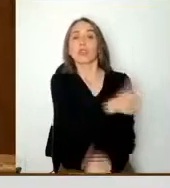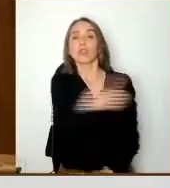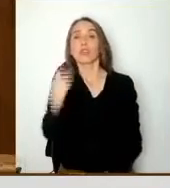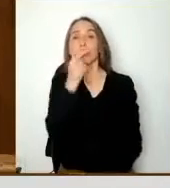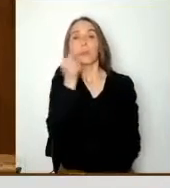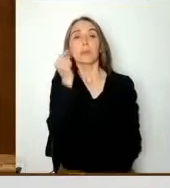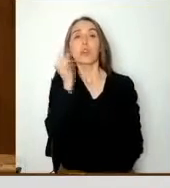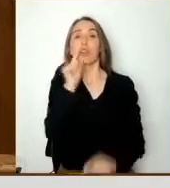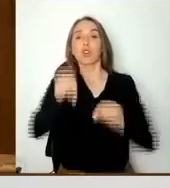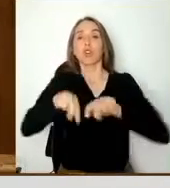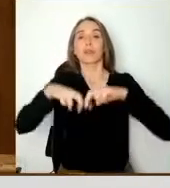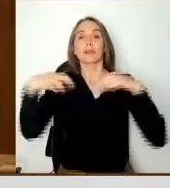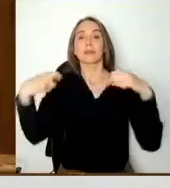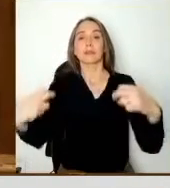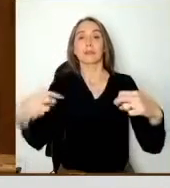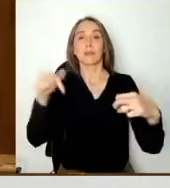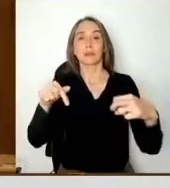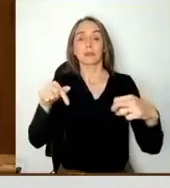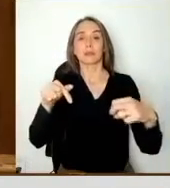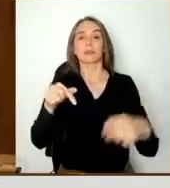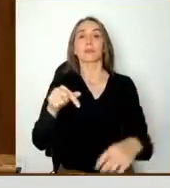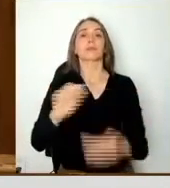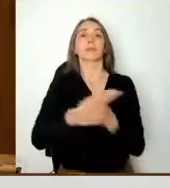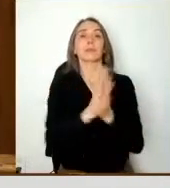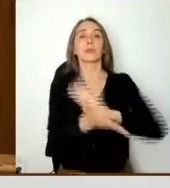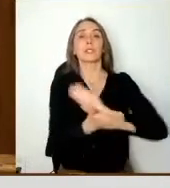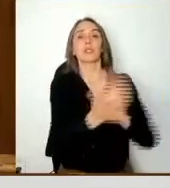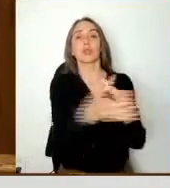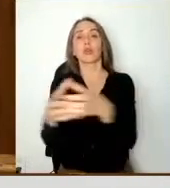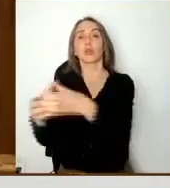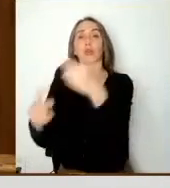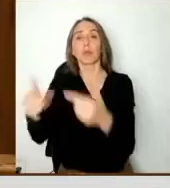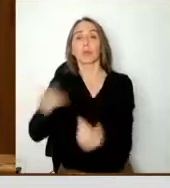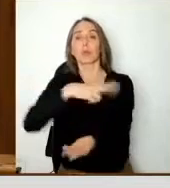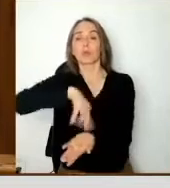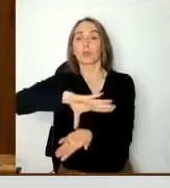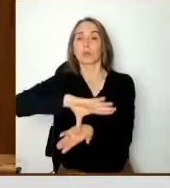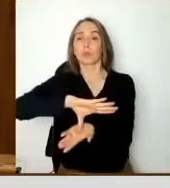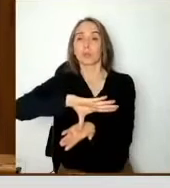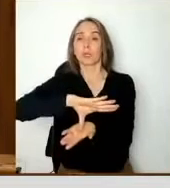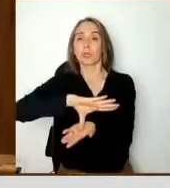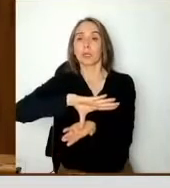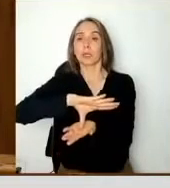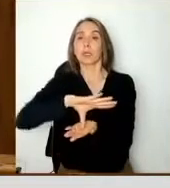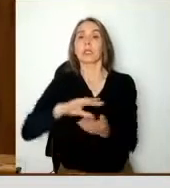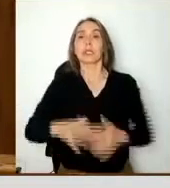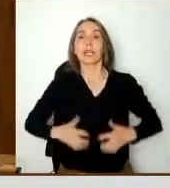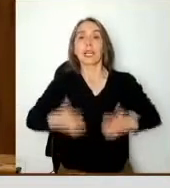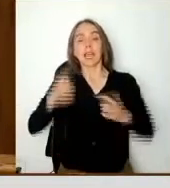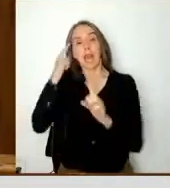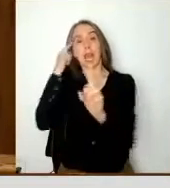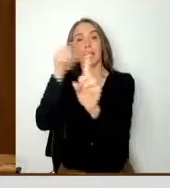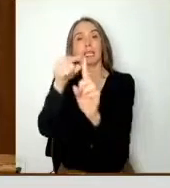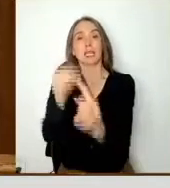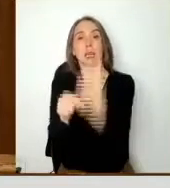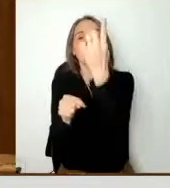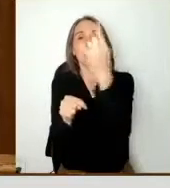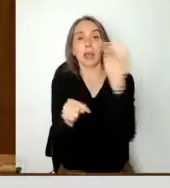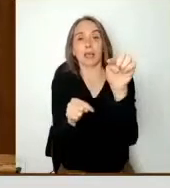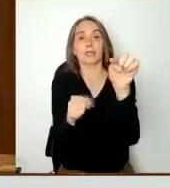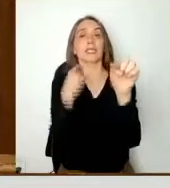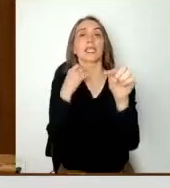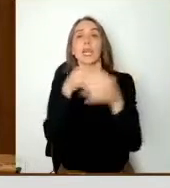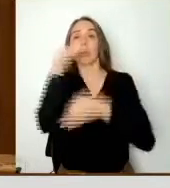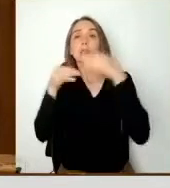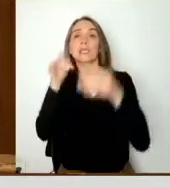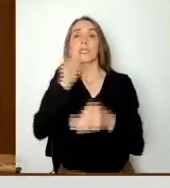presentes, de todas las fuerzas políticas de nuestro país, que pongan la energía en ello, más que en generar mentiras y